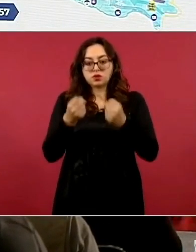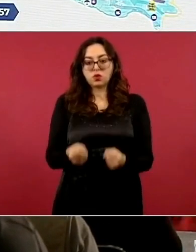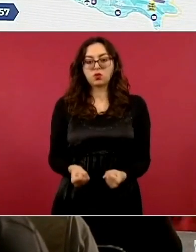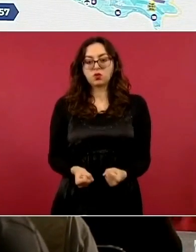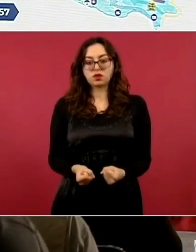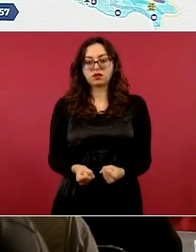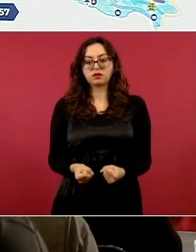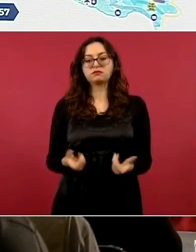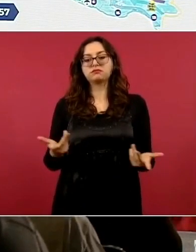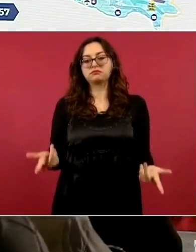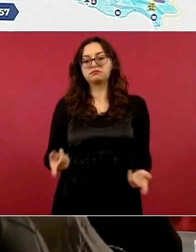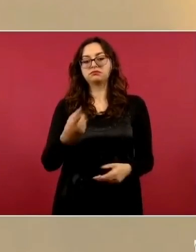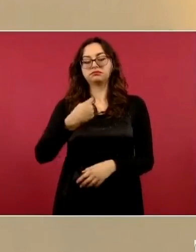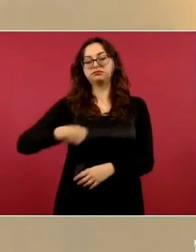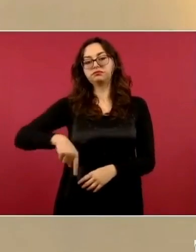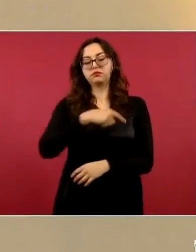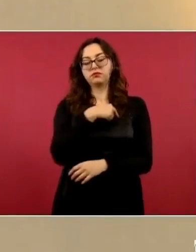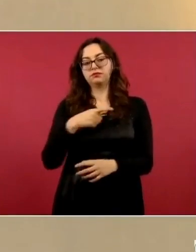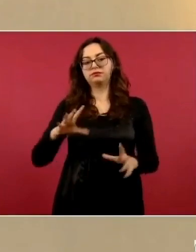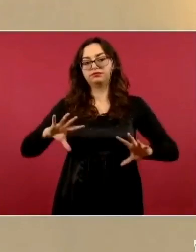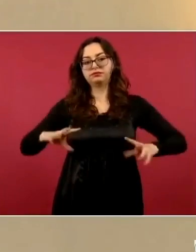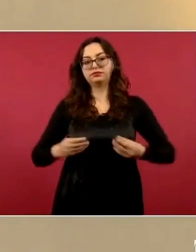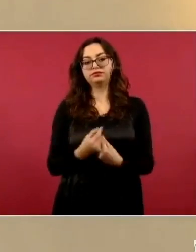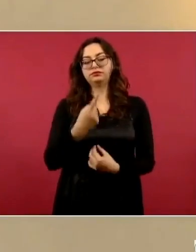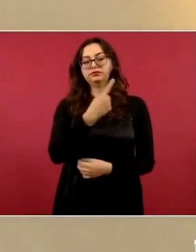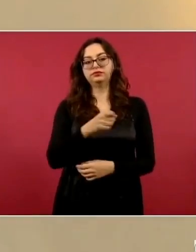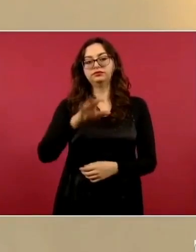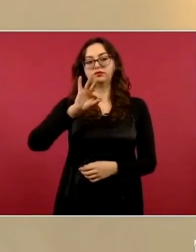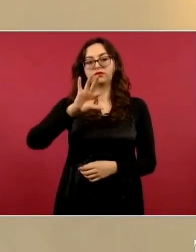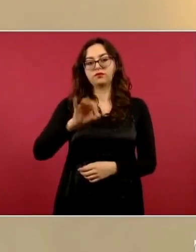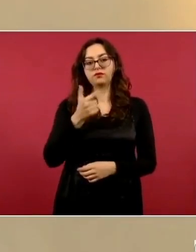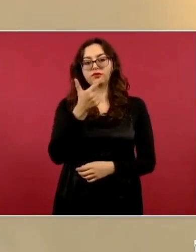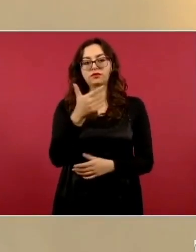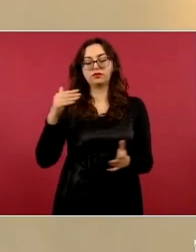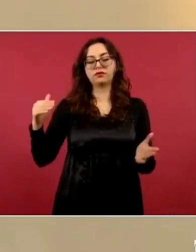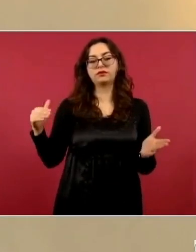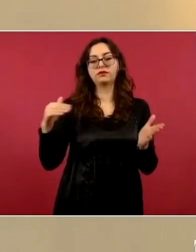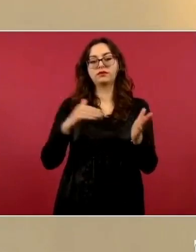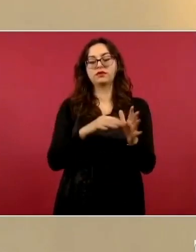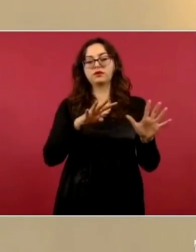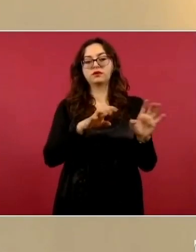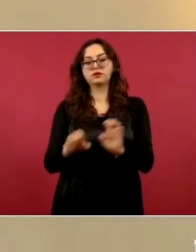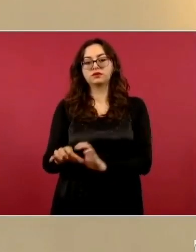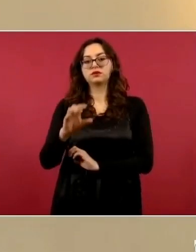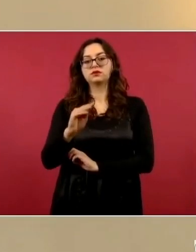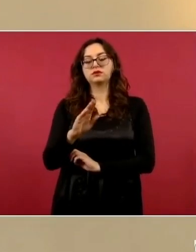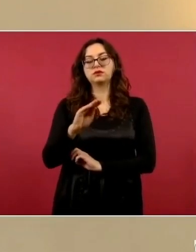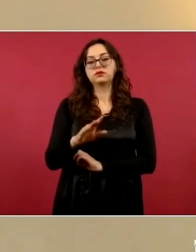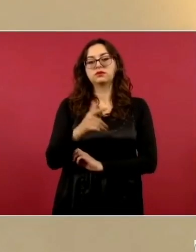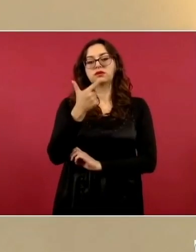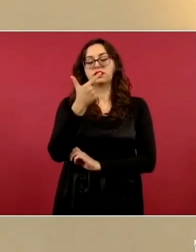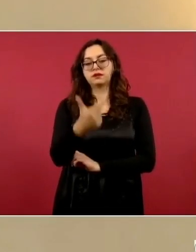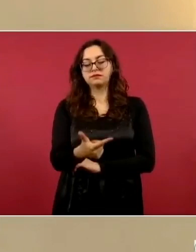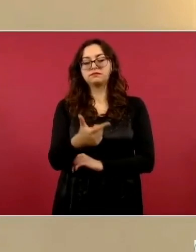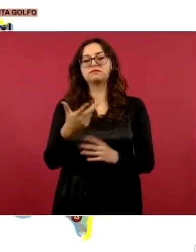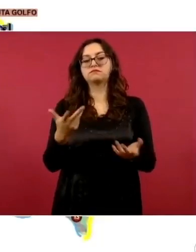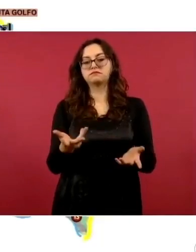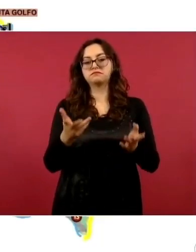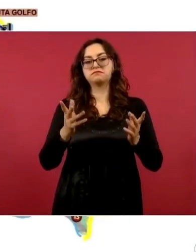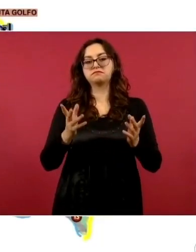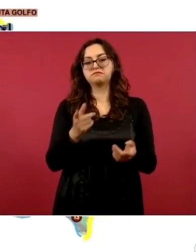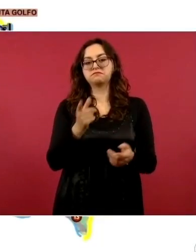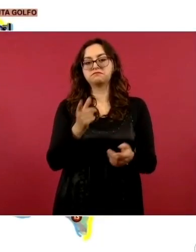estas ocho omisiones ciento cuarenta y siete mil novecientos noventa y siete elementos entre ellos Guardia nacional